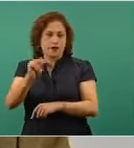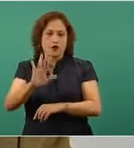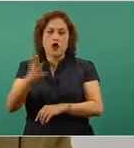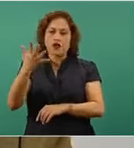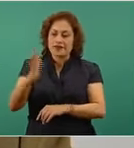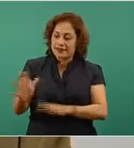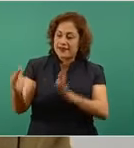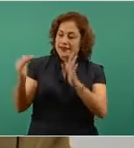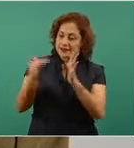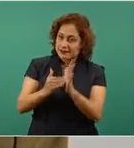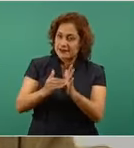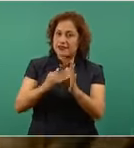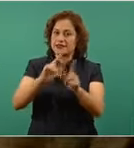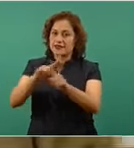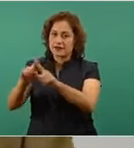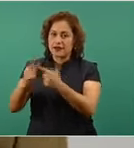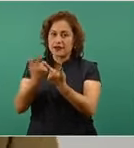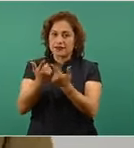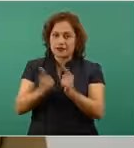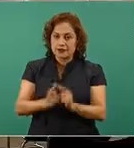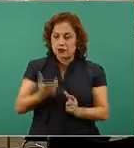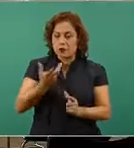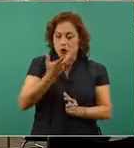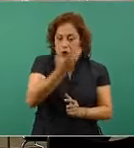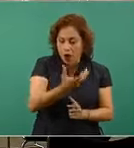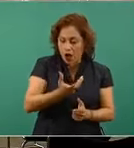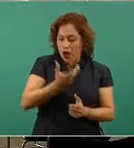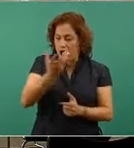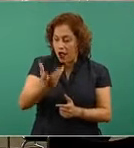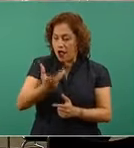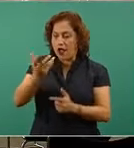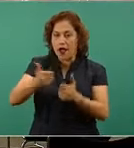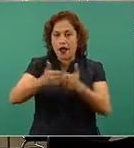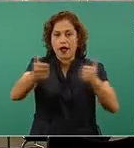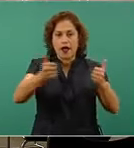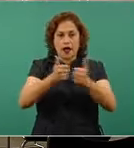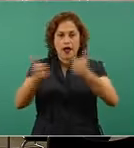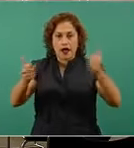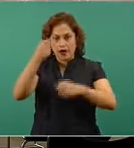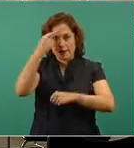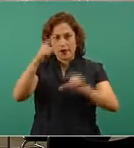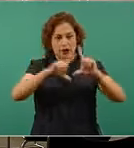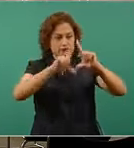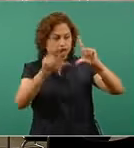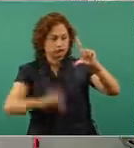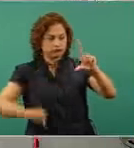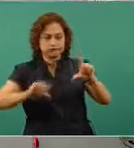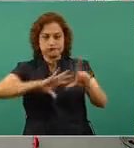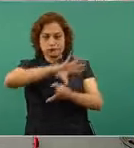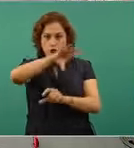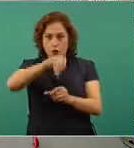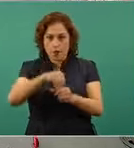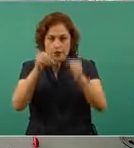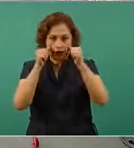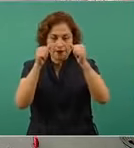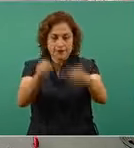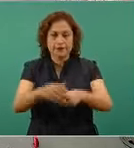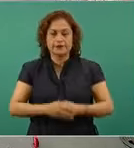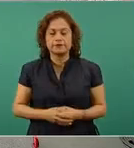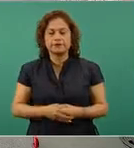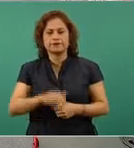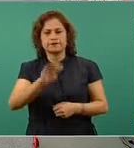organizaron territorialmente, que se expanden en número para tener una mayor eficiencia. Entonces, hay